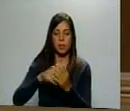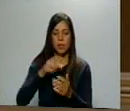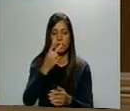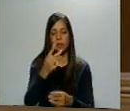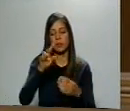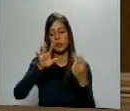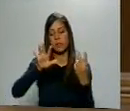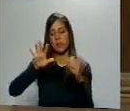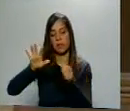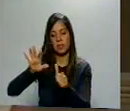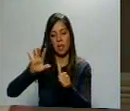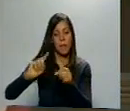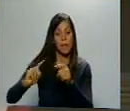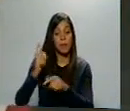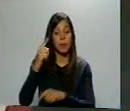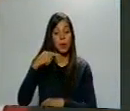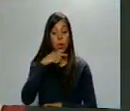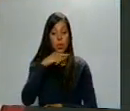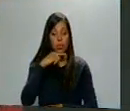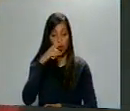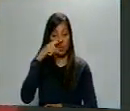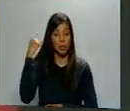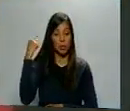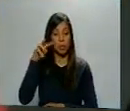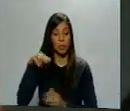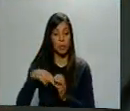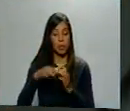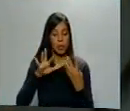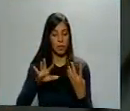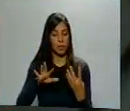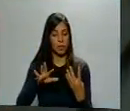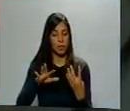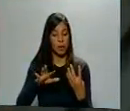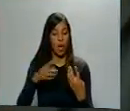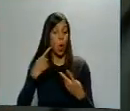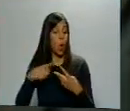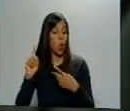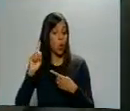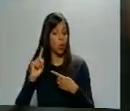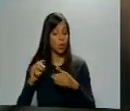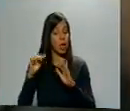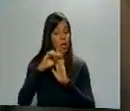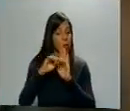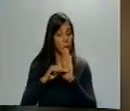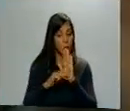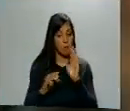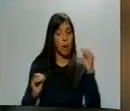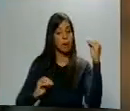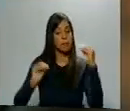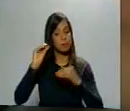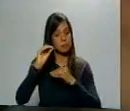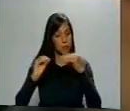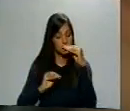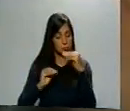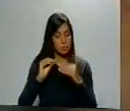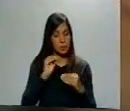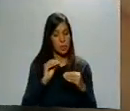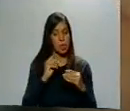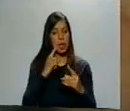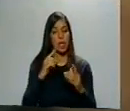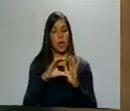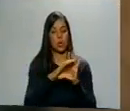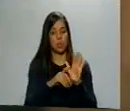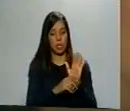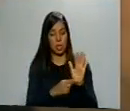39.276 de 1 de octubre de 2009. Cualquier norma que colida con lo establecido en el presente decreto